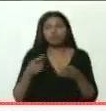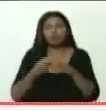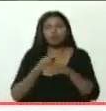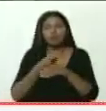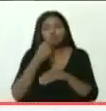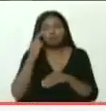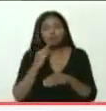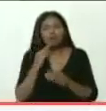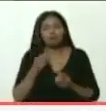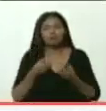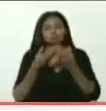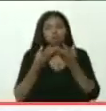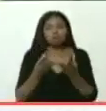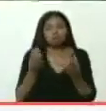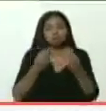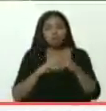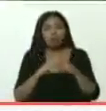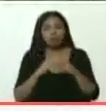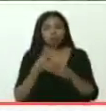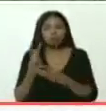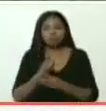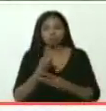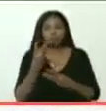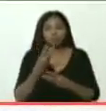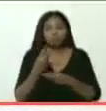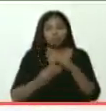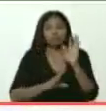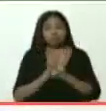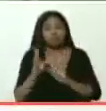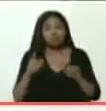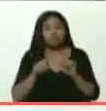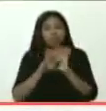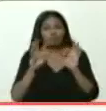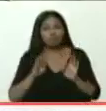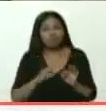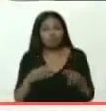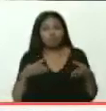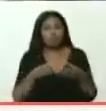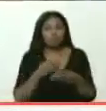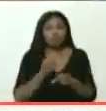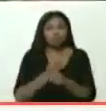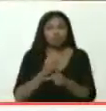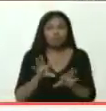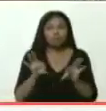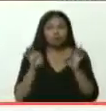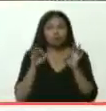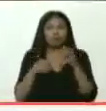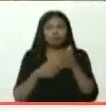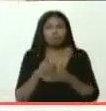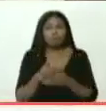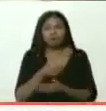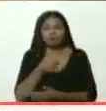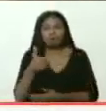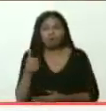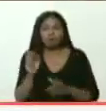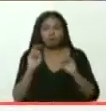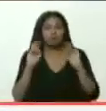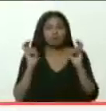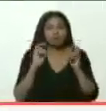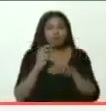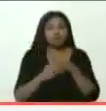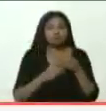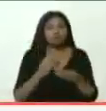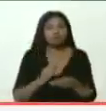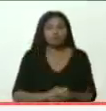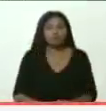han expresado que los acuerdos parciales estarán desarrollándose en mesas de trabajo especializadas en cada tema a tratarse,